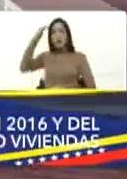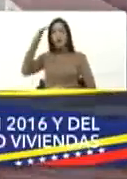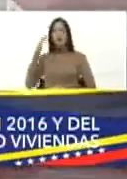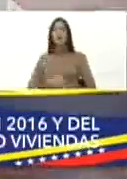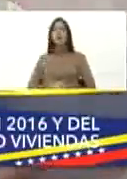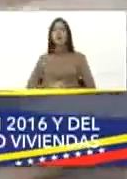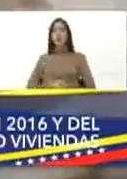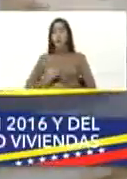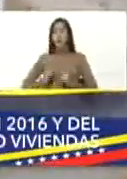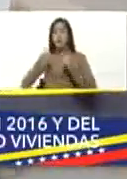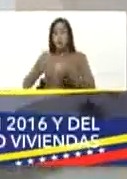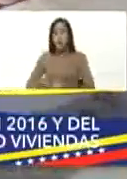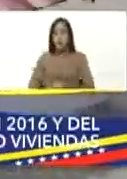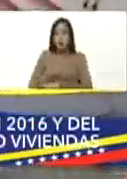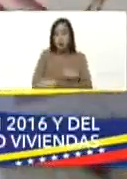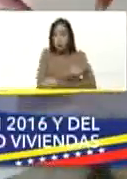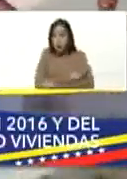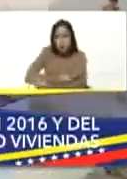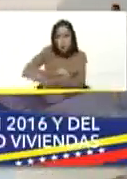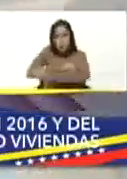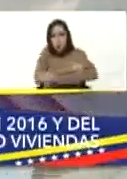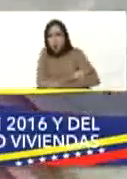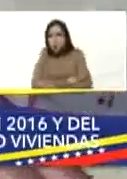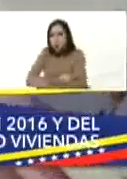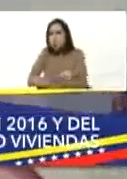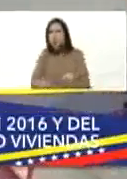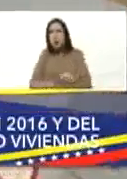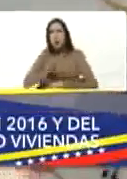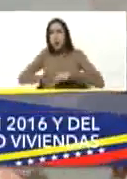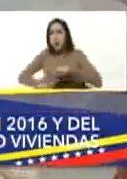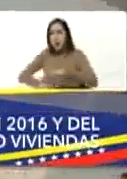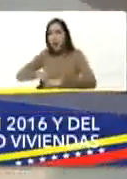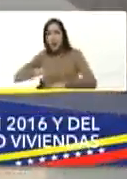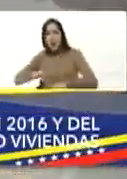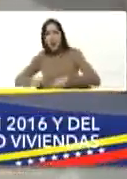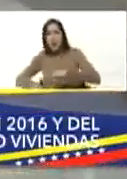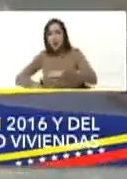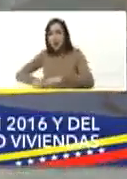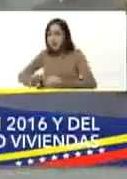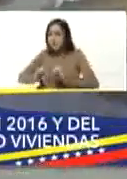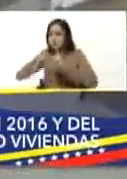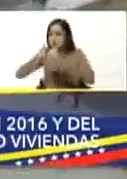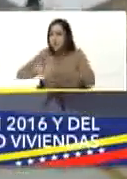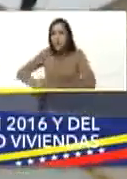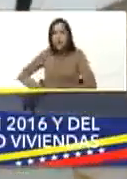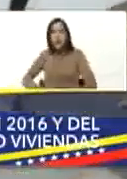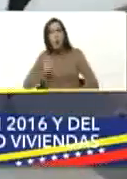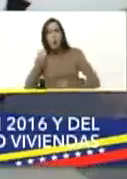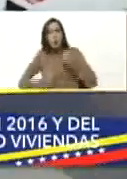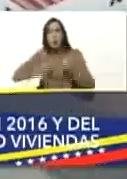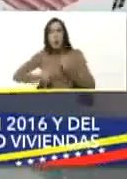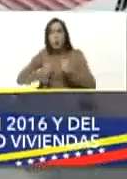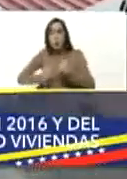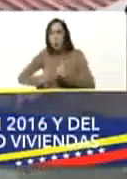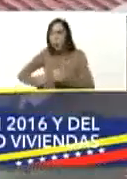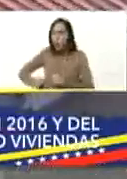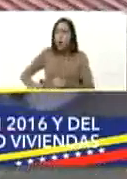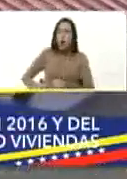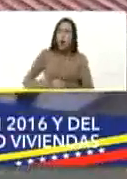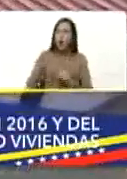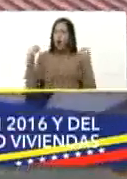brazos, que apenas aprenden a caminar, arrancan, corren, le destruyen la espalda a